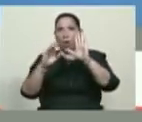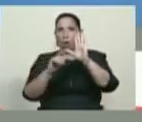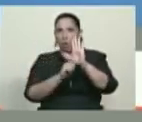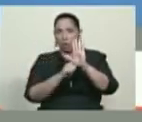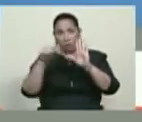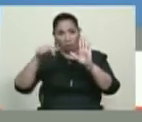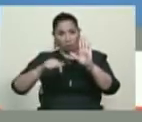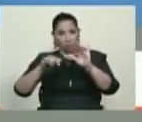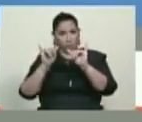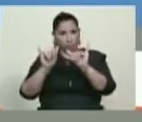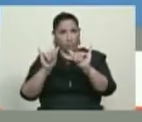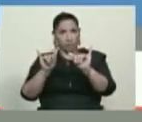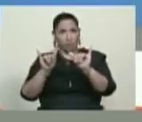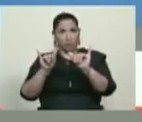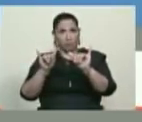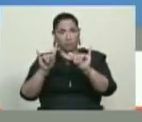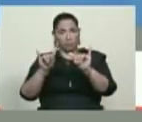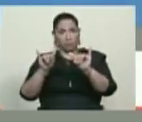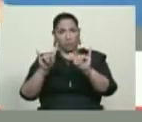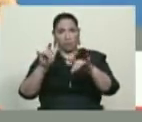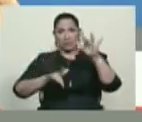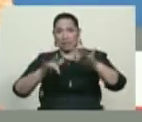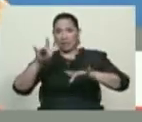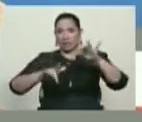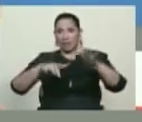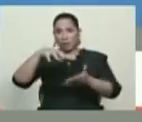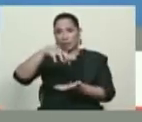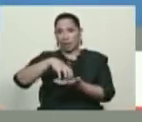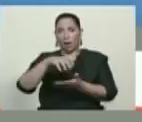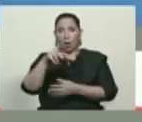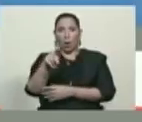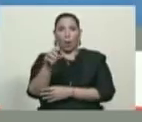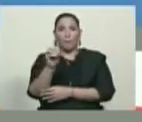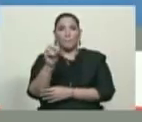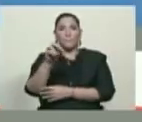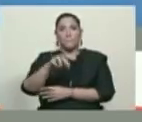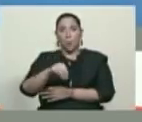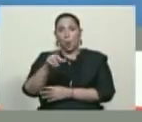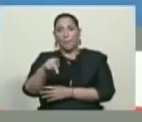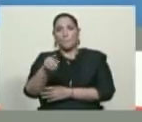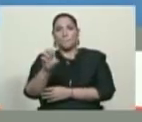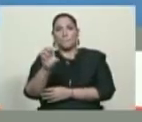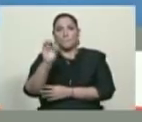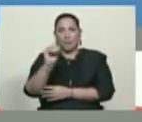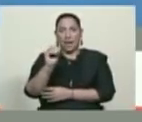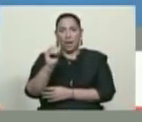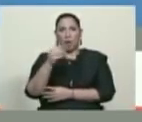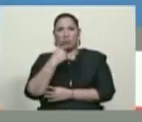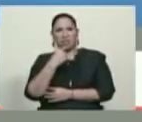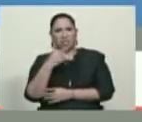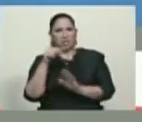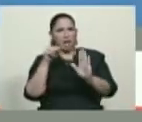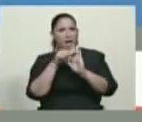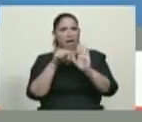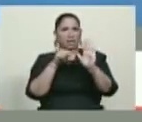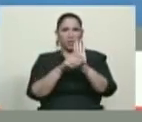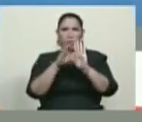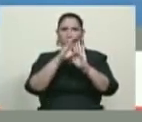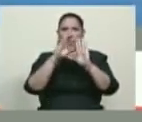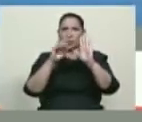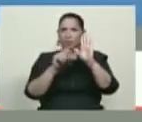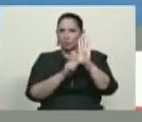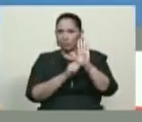mismo el secretario de Estado, Pompeo, comienza a citar artículos de esta constitución sagrada para